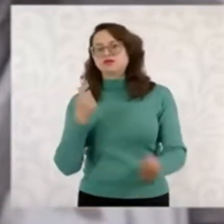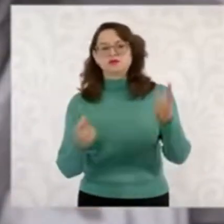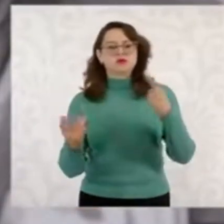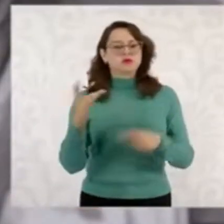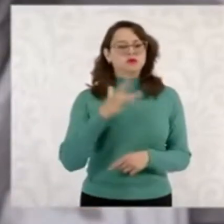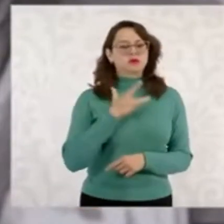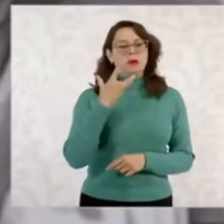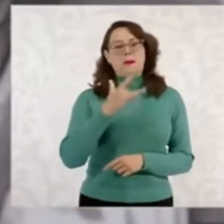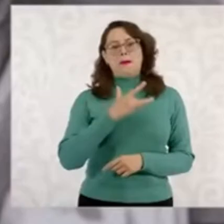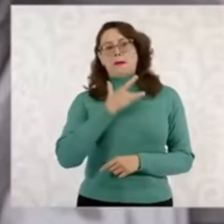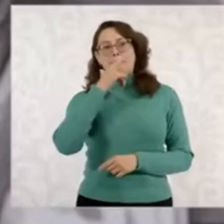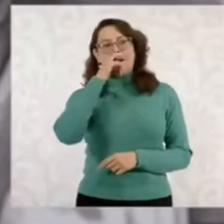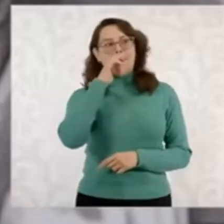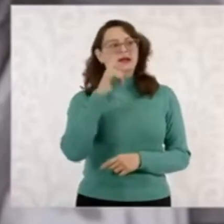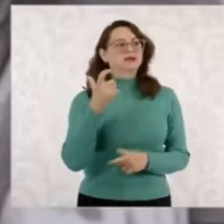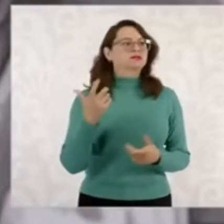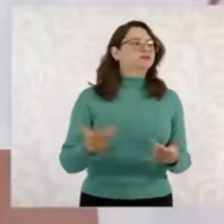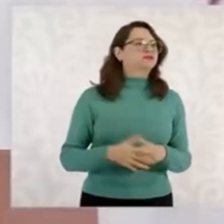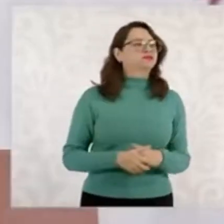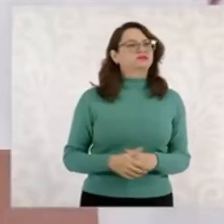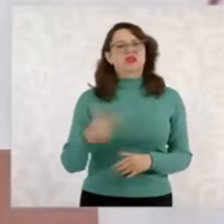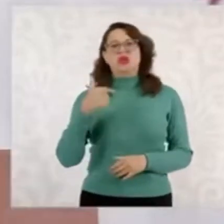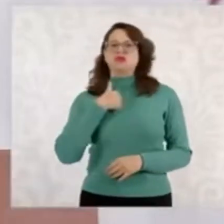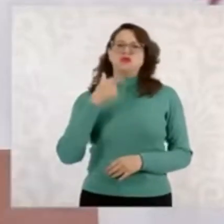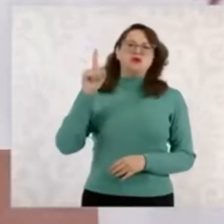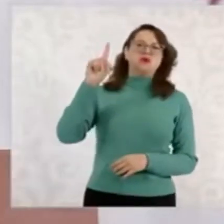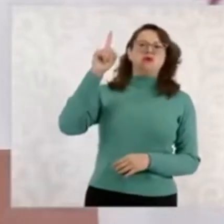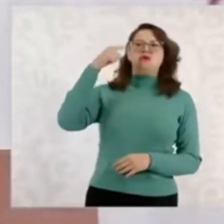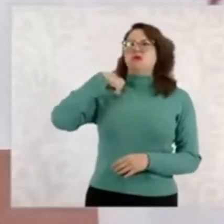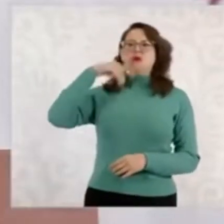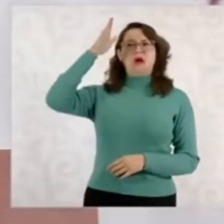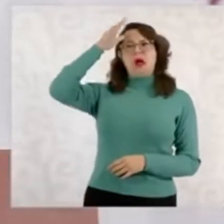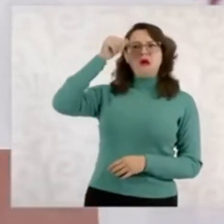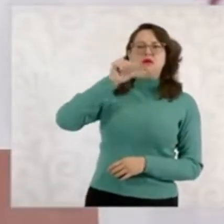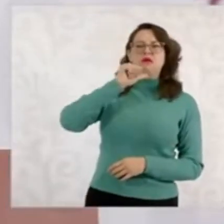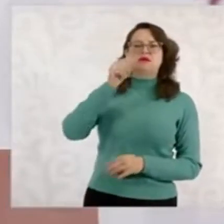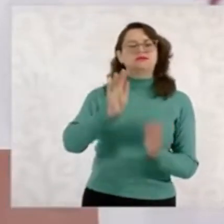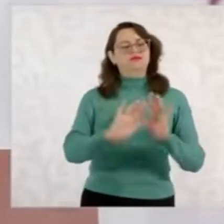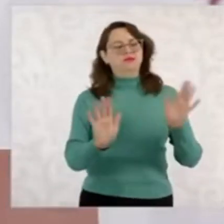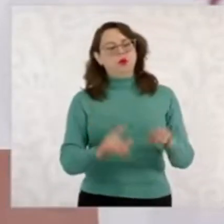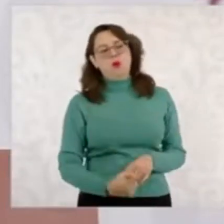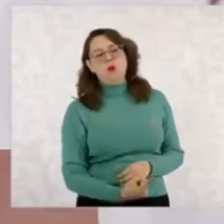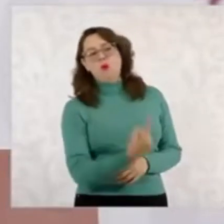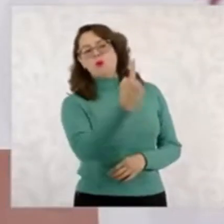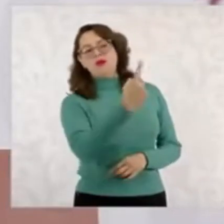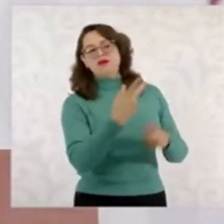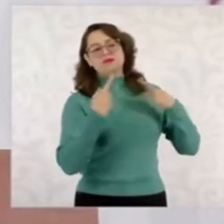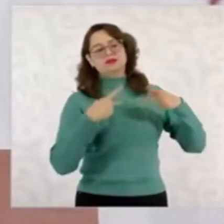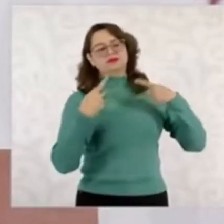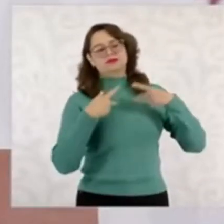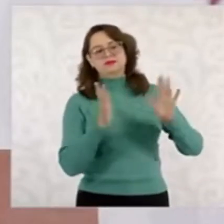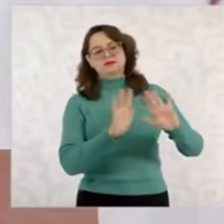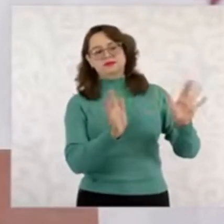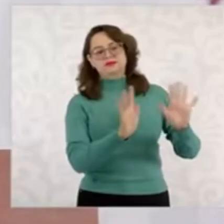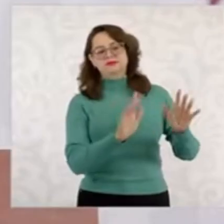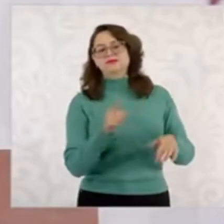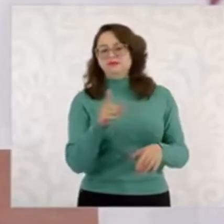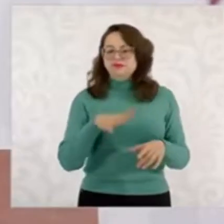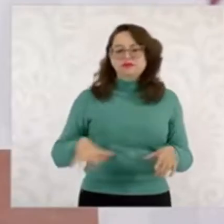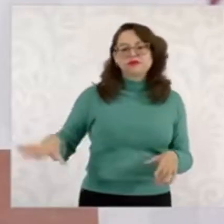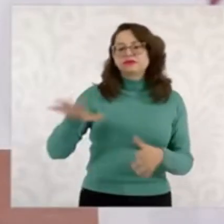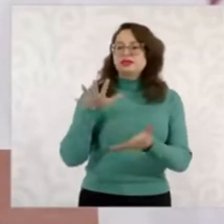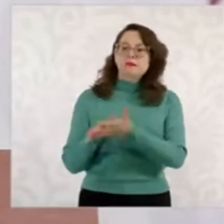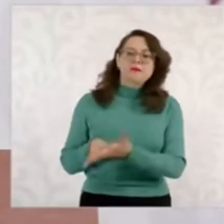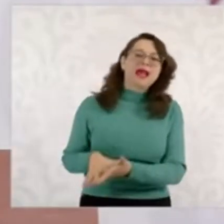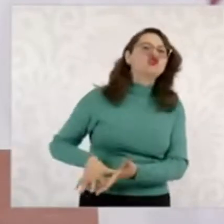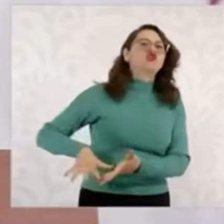no hay unanimidades y cuando ésta se consigue resulta invariablemente sospechosa. Lo